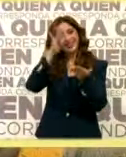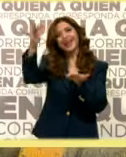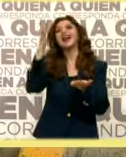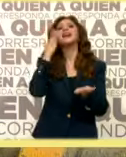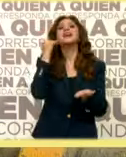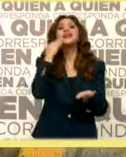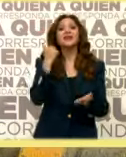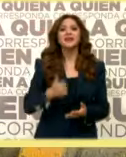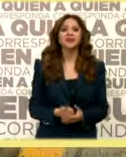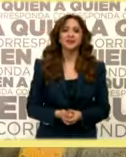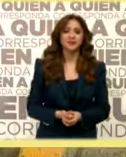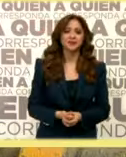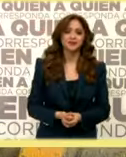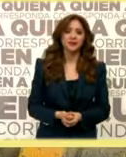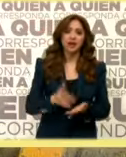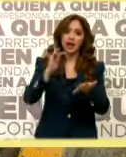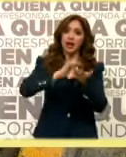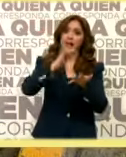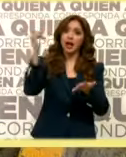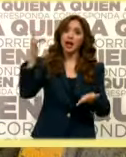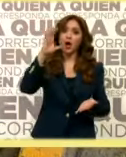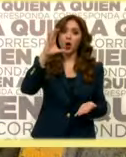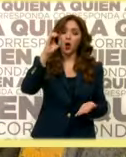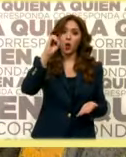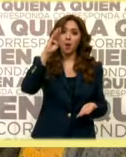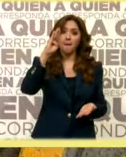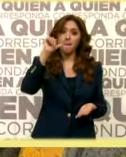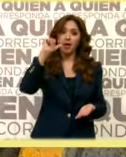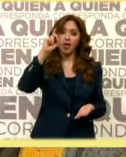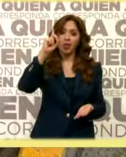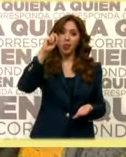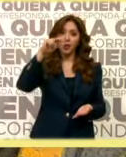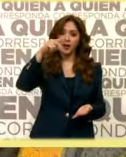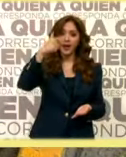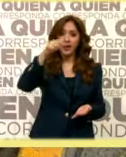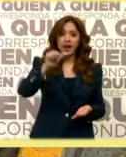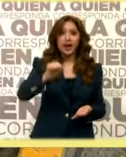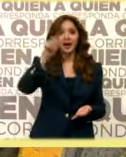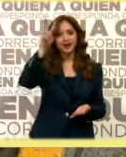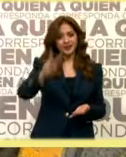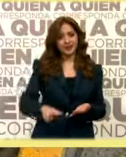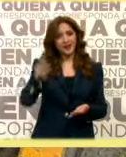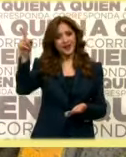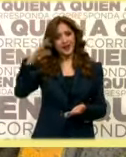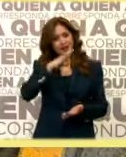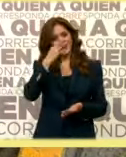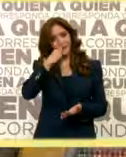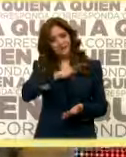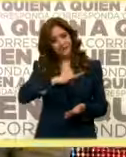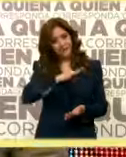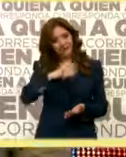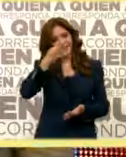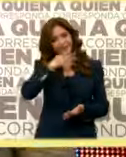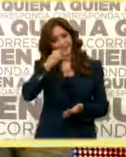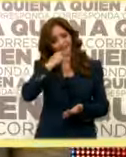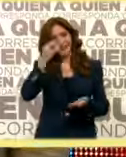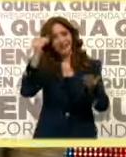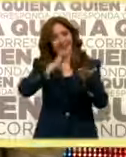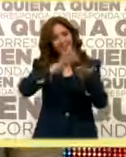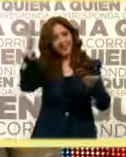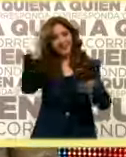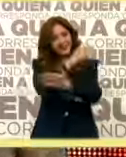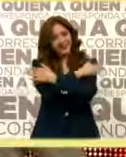amable. Gracias, Covadonga. Gracias, Jorge. Un saludo a toda la familia. Felices fiestas. Gracias. Wow. Un